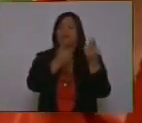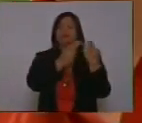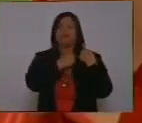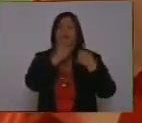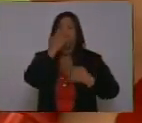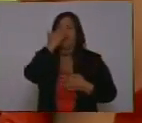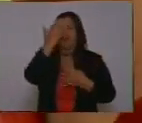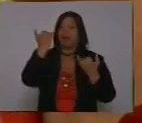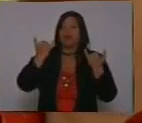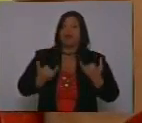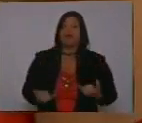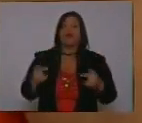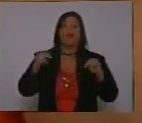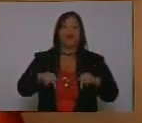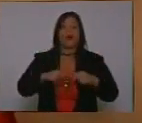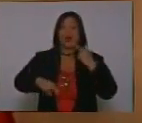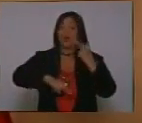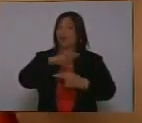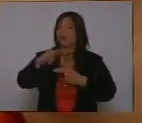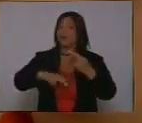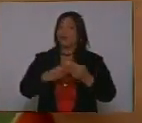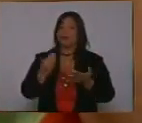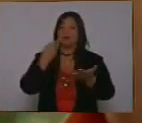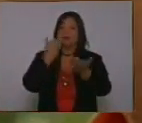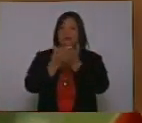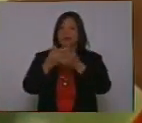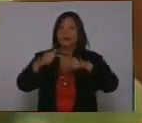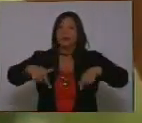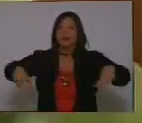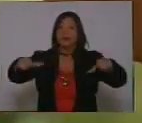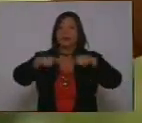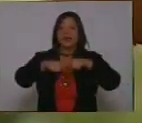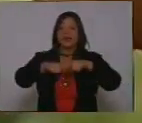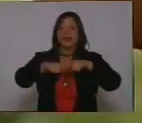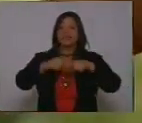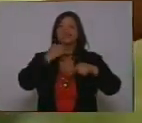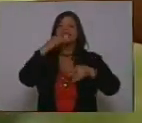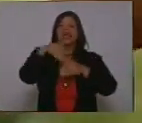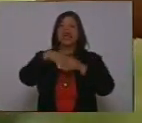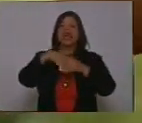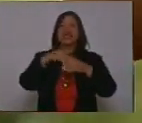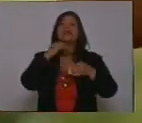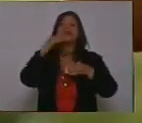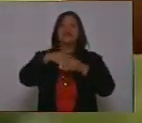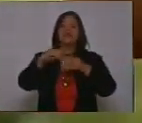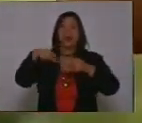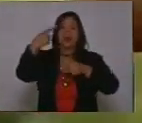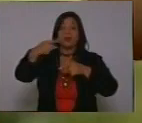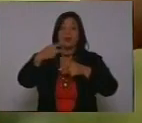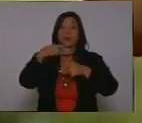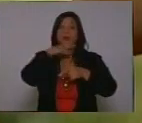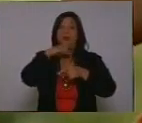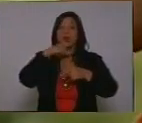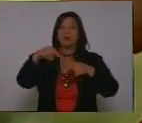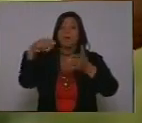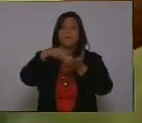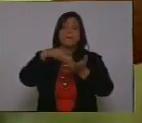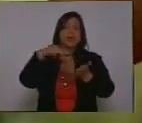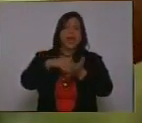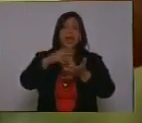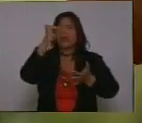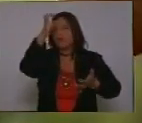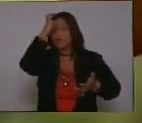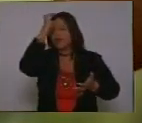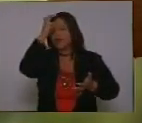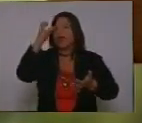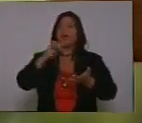Y hoy la revolución los ha puesto en otros espacios, que sin duda alguna el pueblo mirandino, el pueblo falconiano,